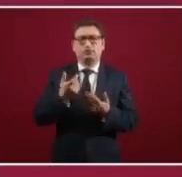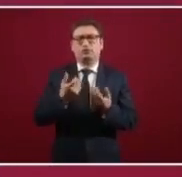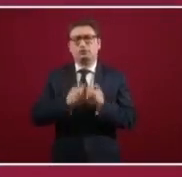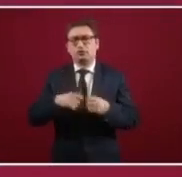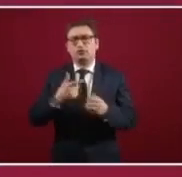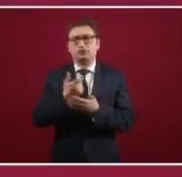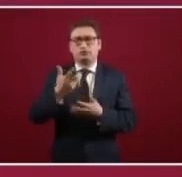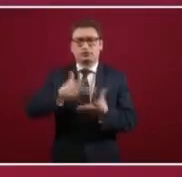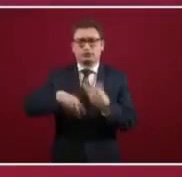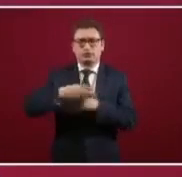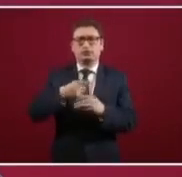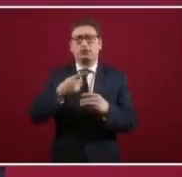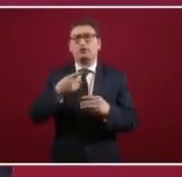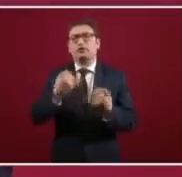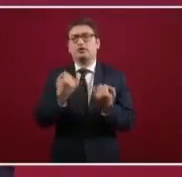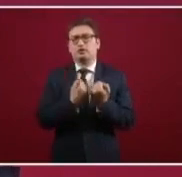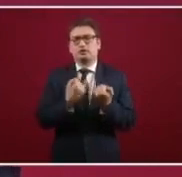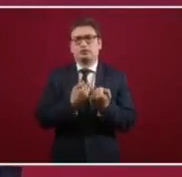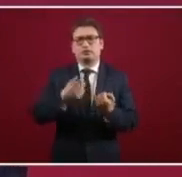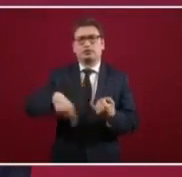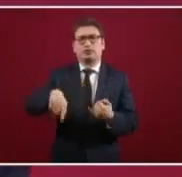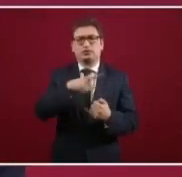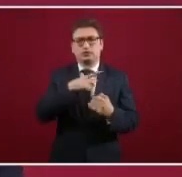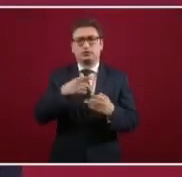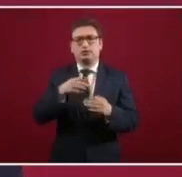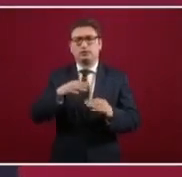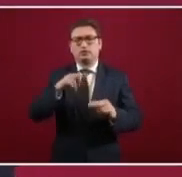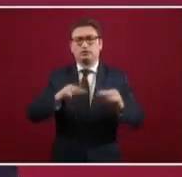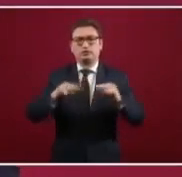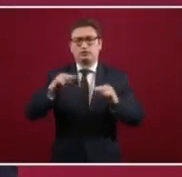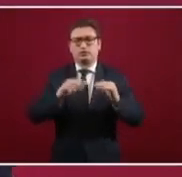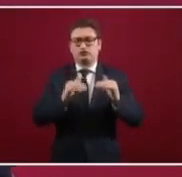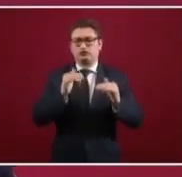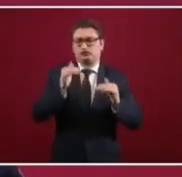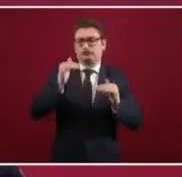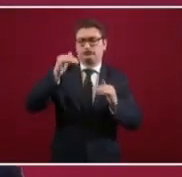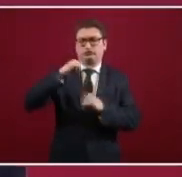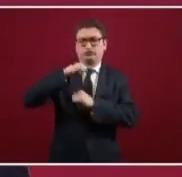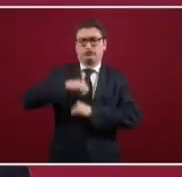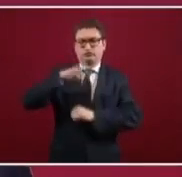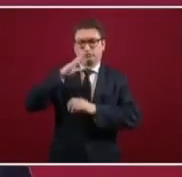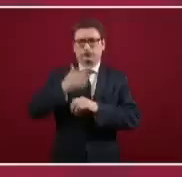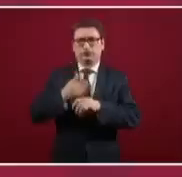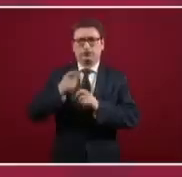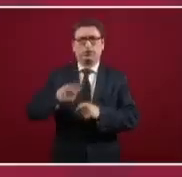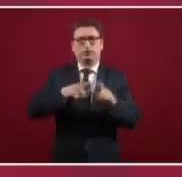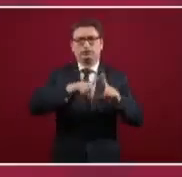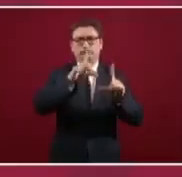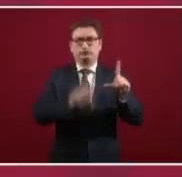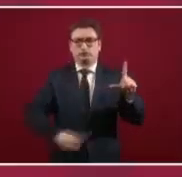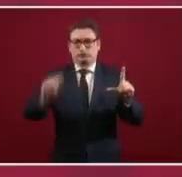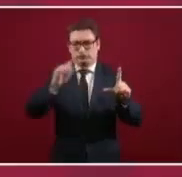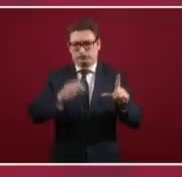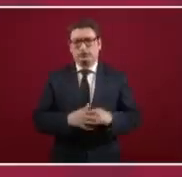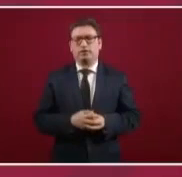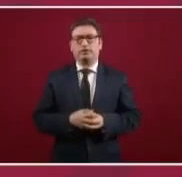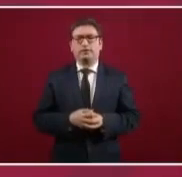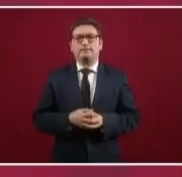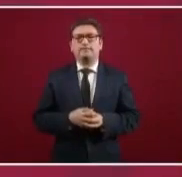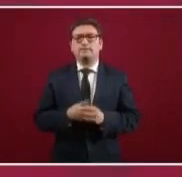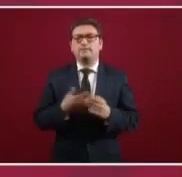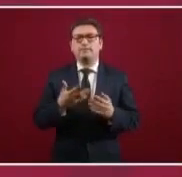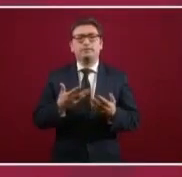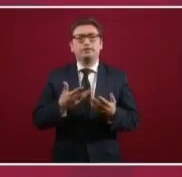y el mecanismo de ascensos a nivel nacional plantea muchas otras